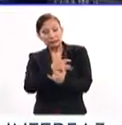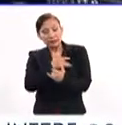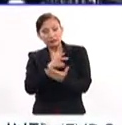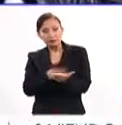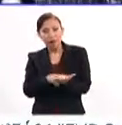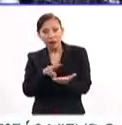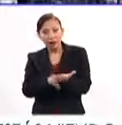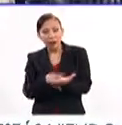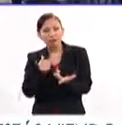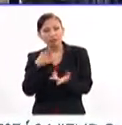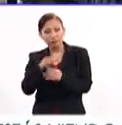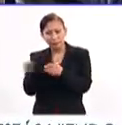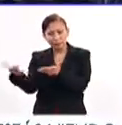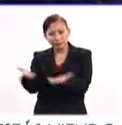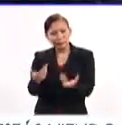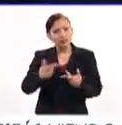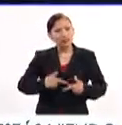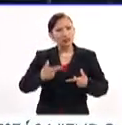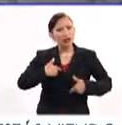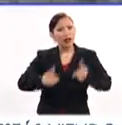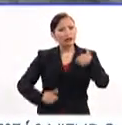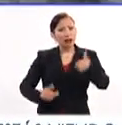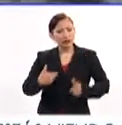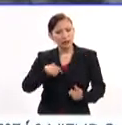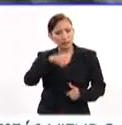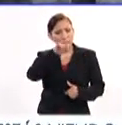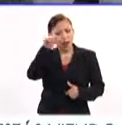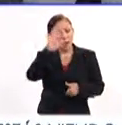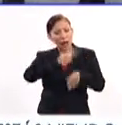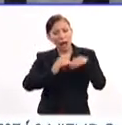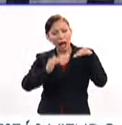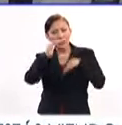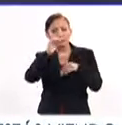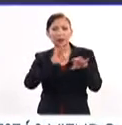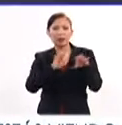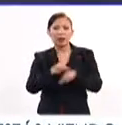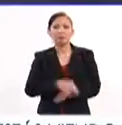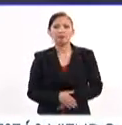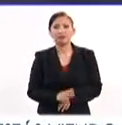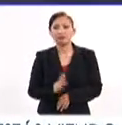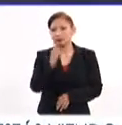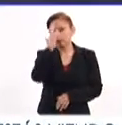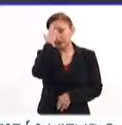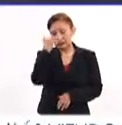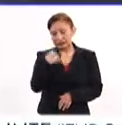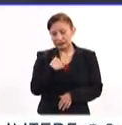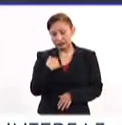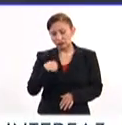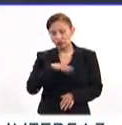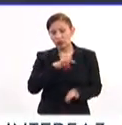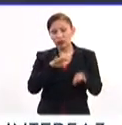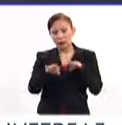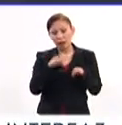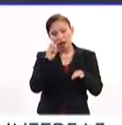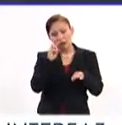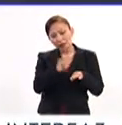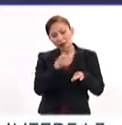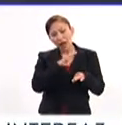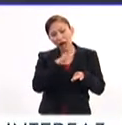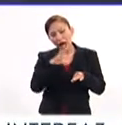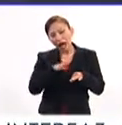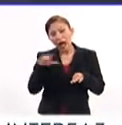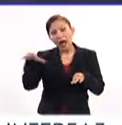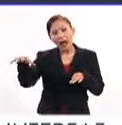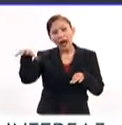su valor y permitir a la comunidad teatral profesionalizar su trabajo. Nos recuerda el trabajo que se ha realizado para que